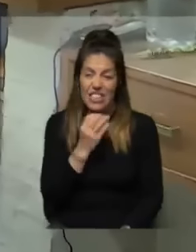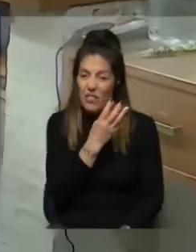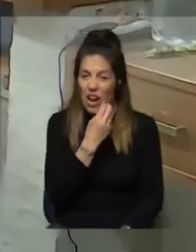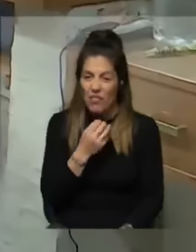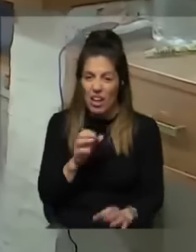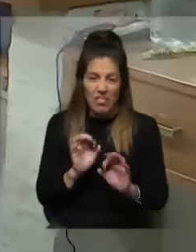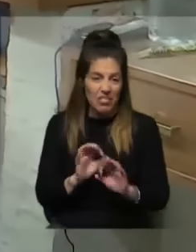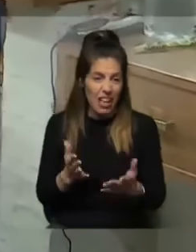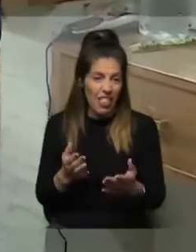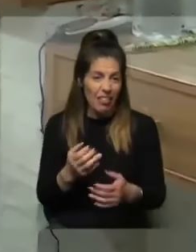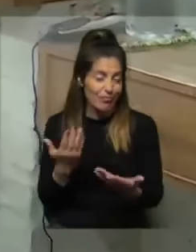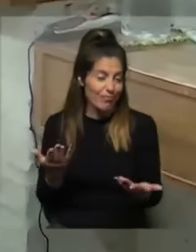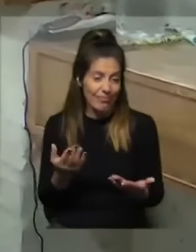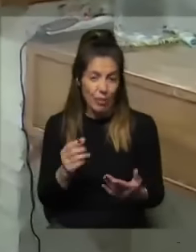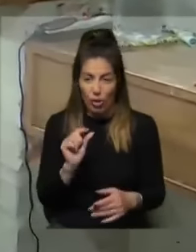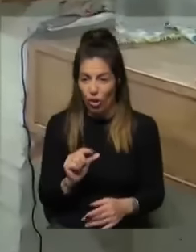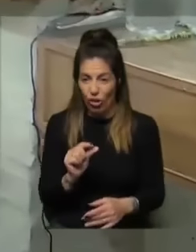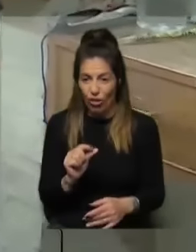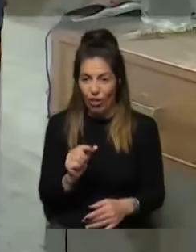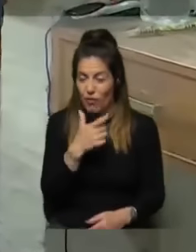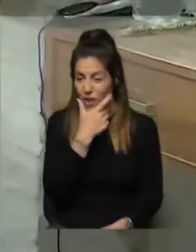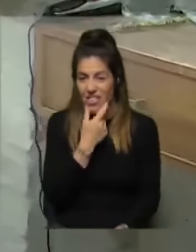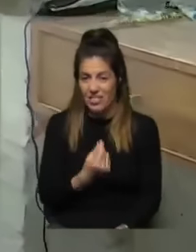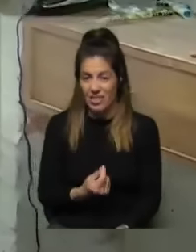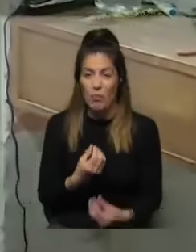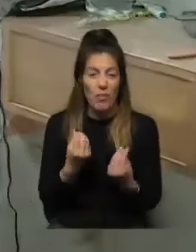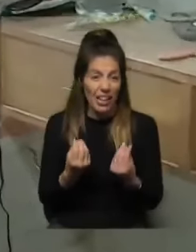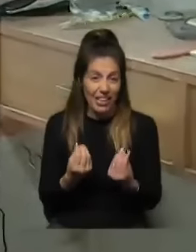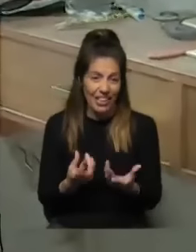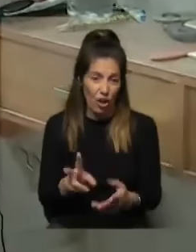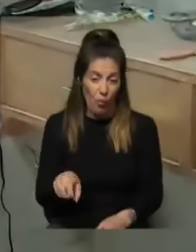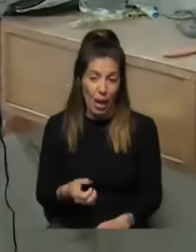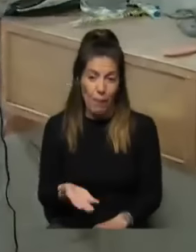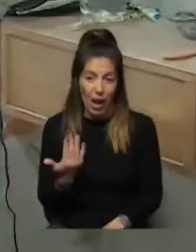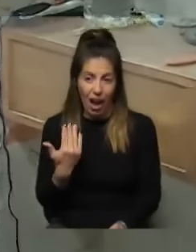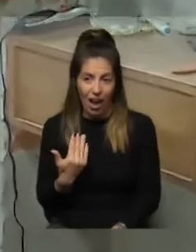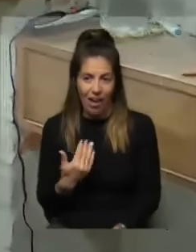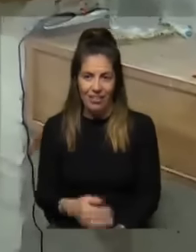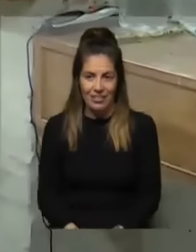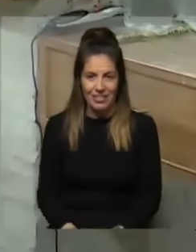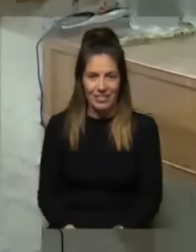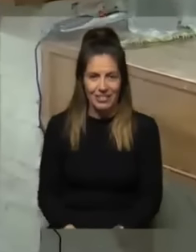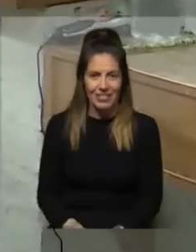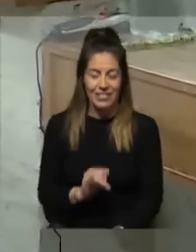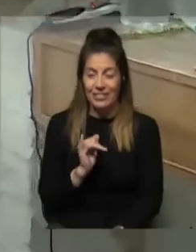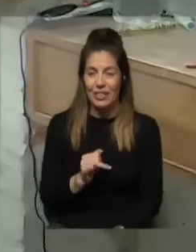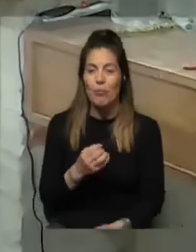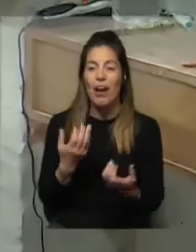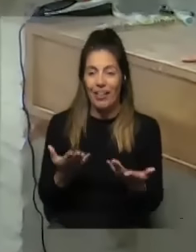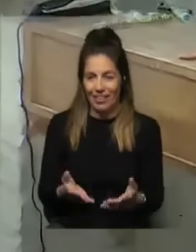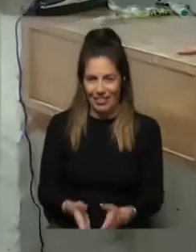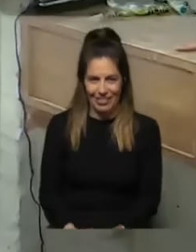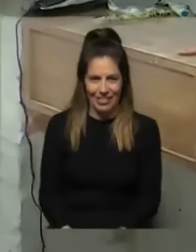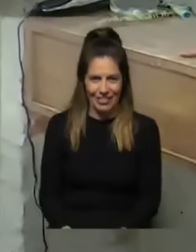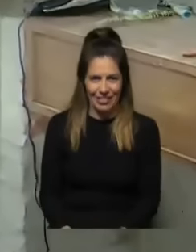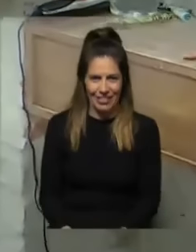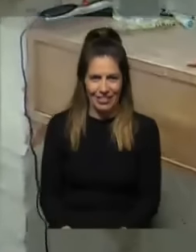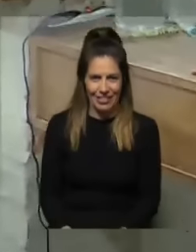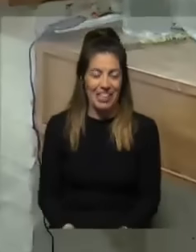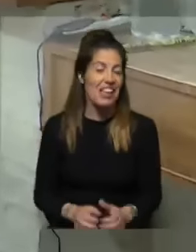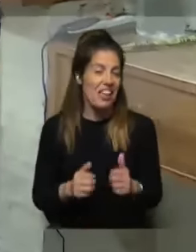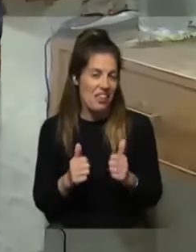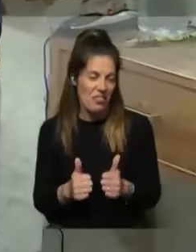la marcás un poquito y está. Claro. ¿Para qué vamos a sofisticar el precio, claro? Claro, a matar a la gente. Qué bien es